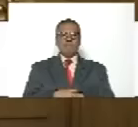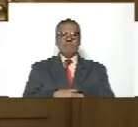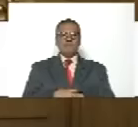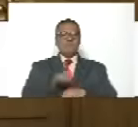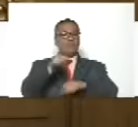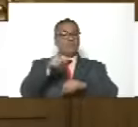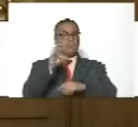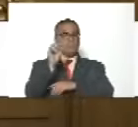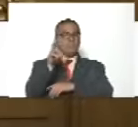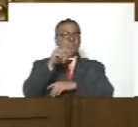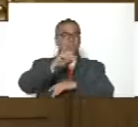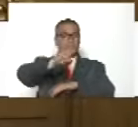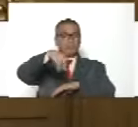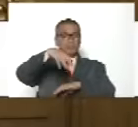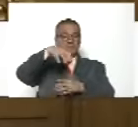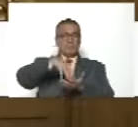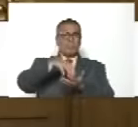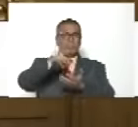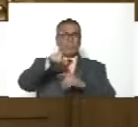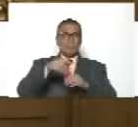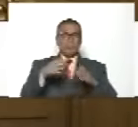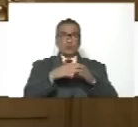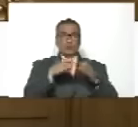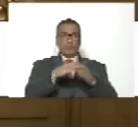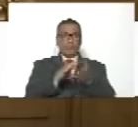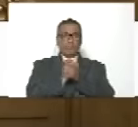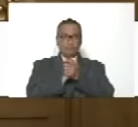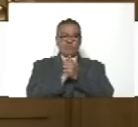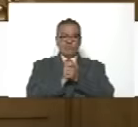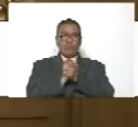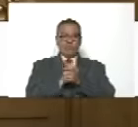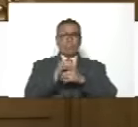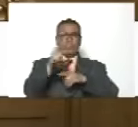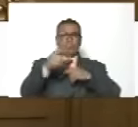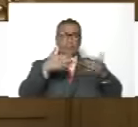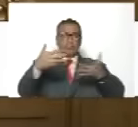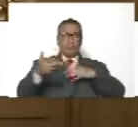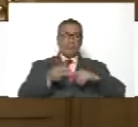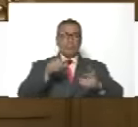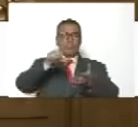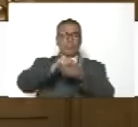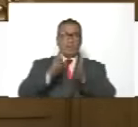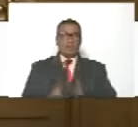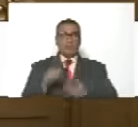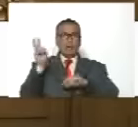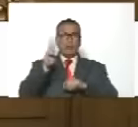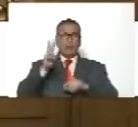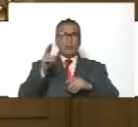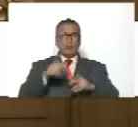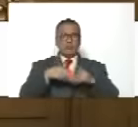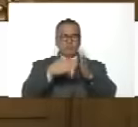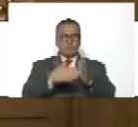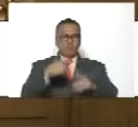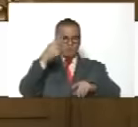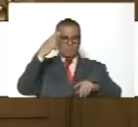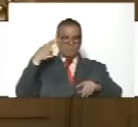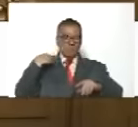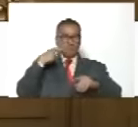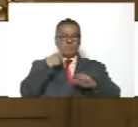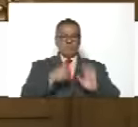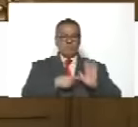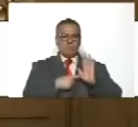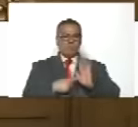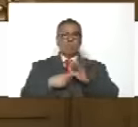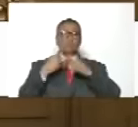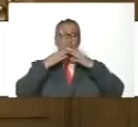Desde este Parlamento y desde el Grupo de Amistad Interparlamentaria Irán-Venezuela, rendimos homenaje a su legado